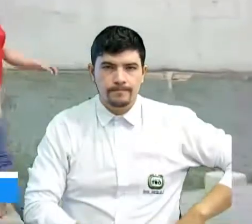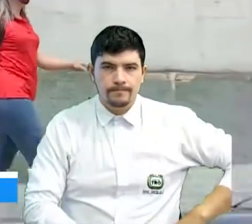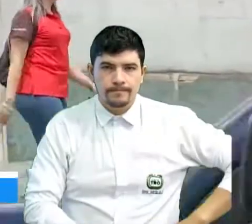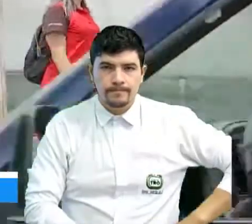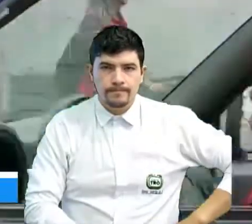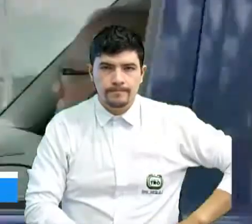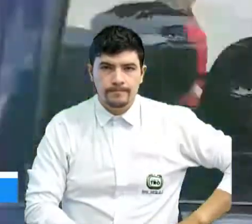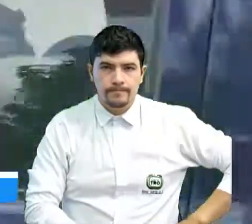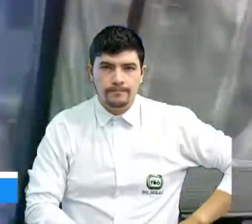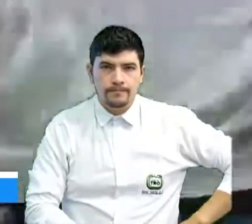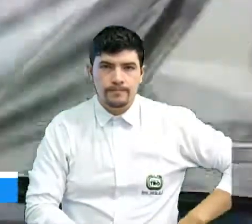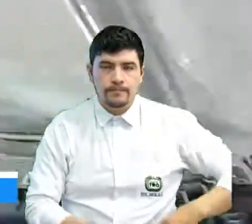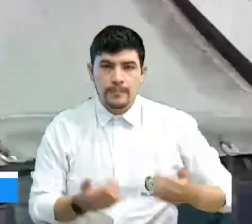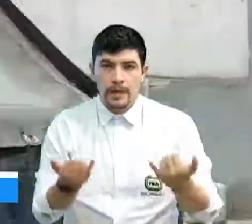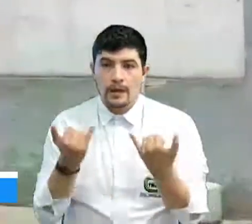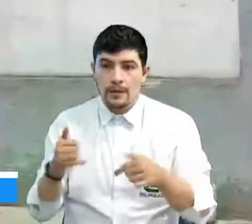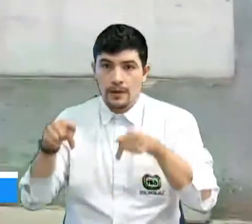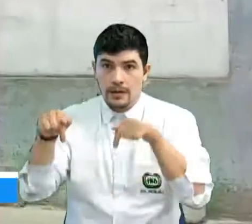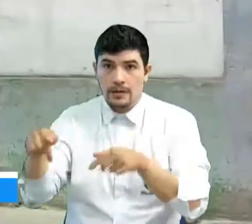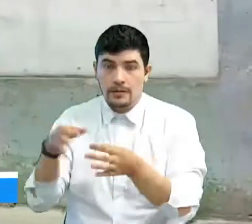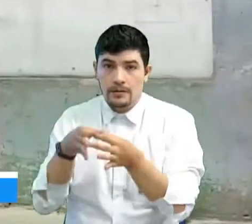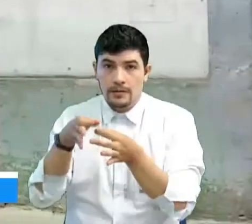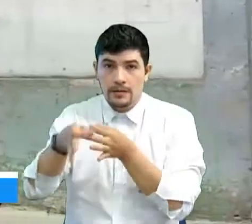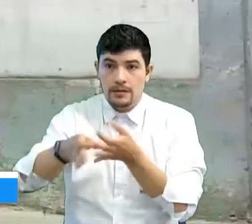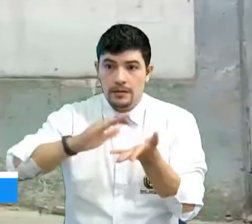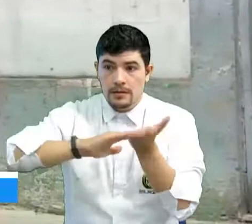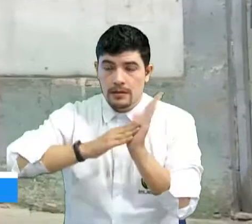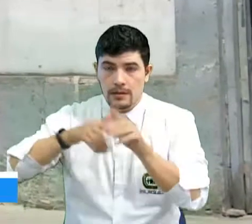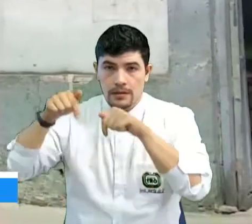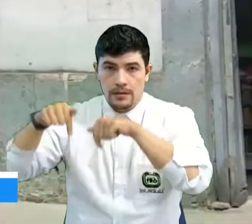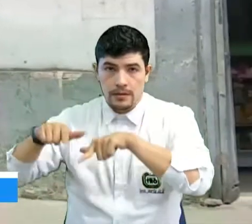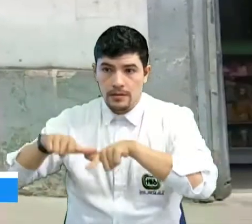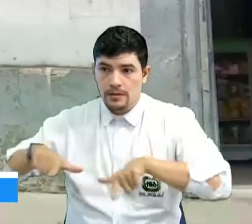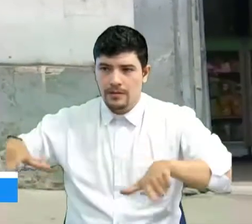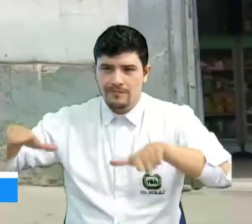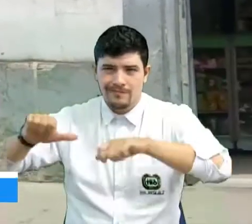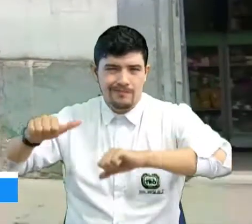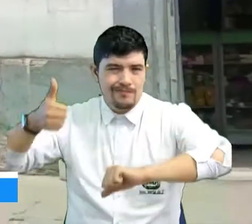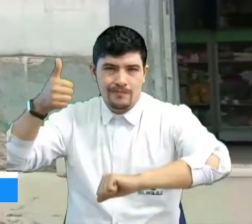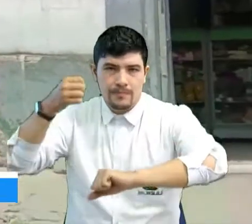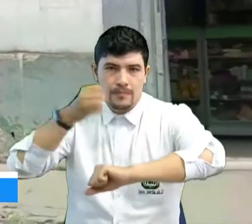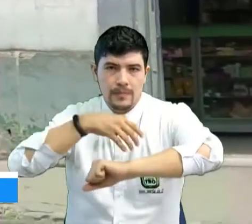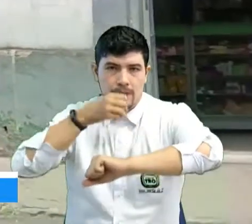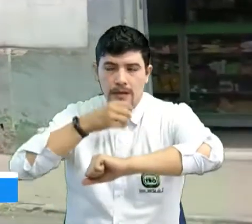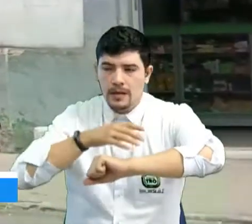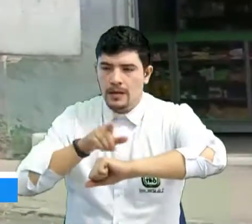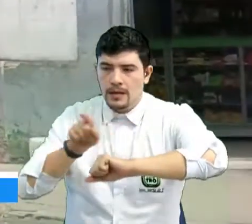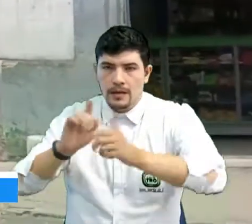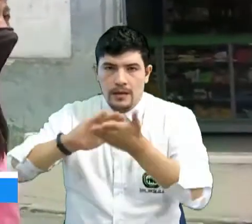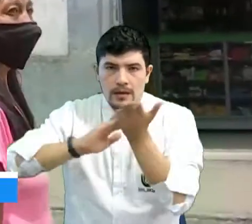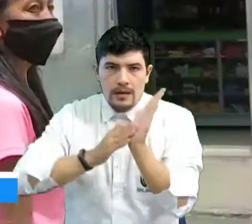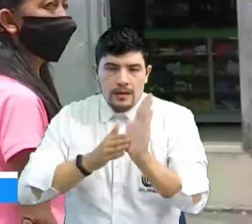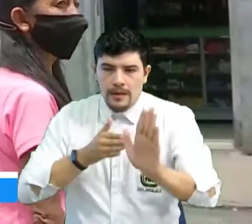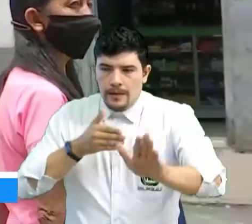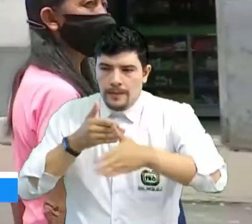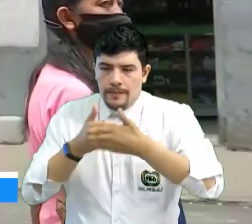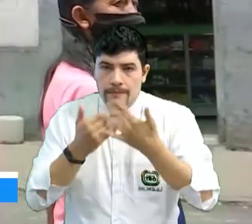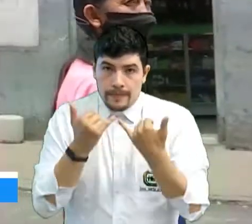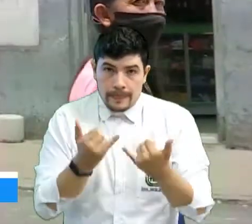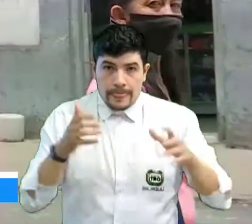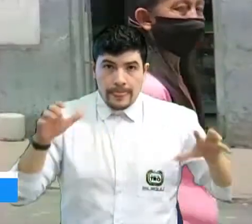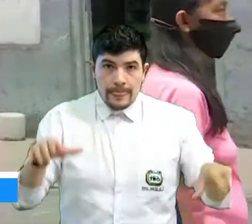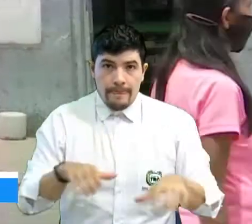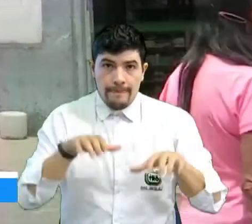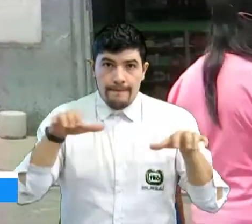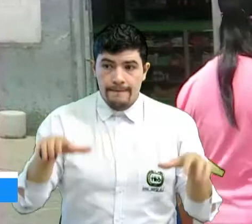definitivamente está registrándose aquí en el municipio de Florida Blanca, en la plaza principal, puertas cerradas, no hay actividad comercial